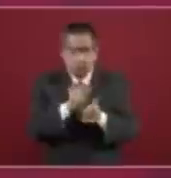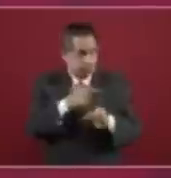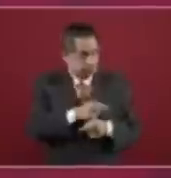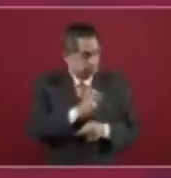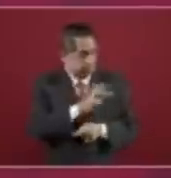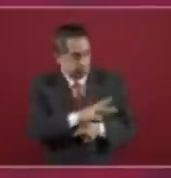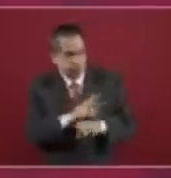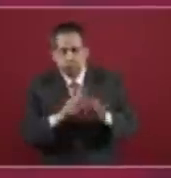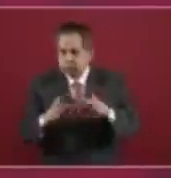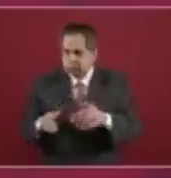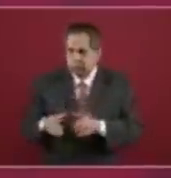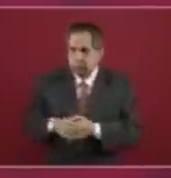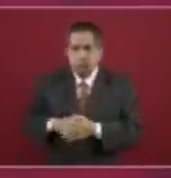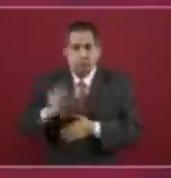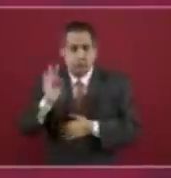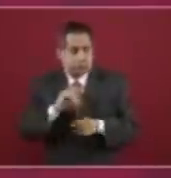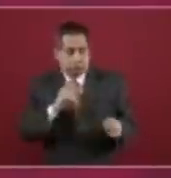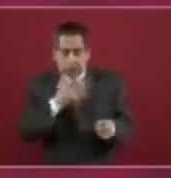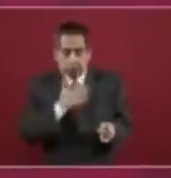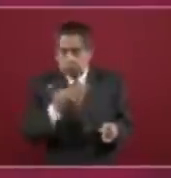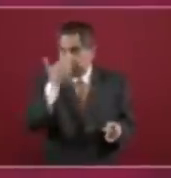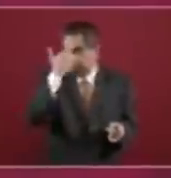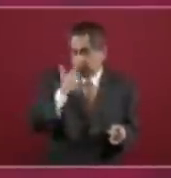Pero si no tienen razón,